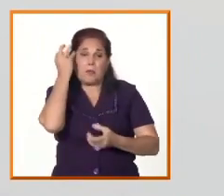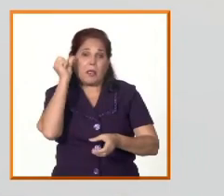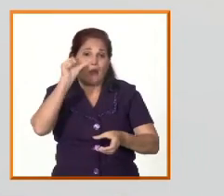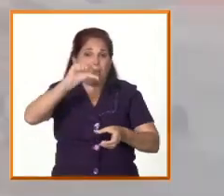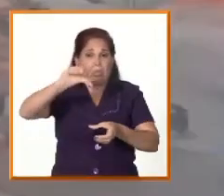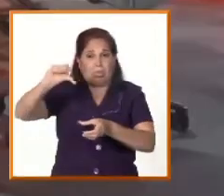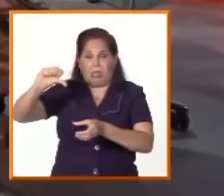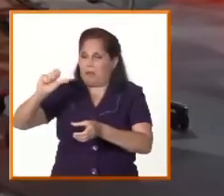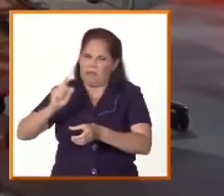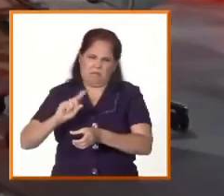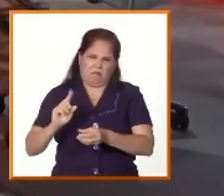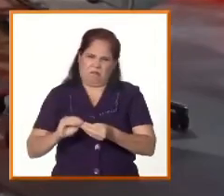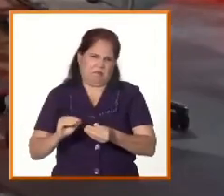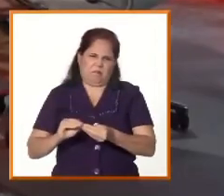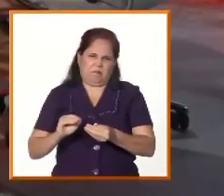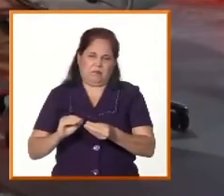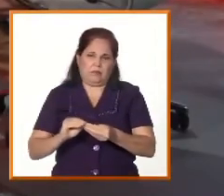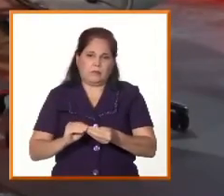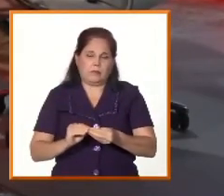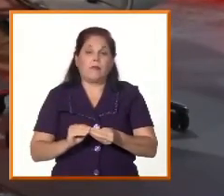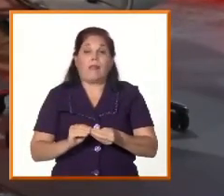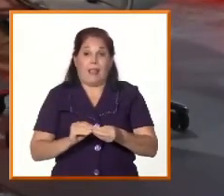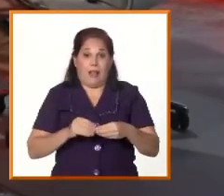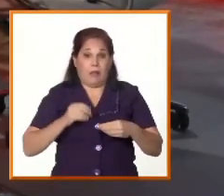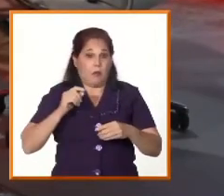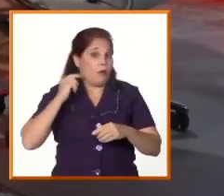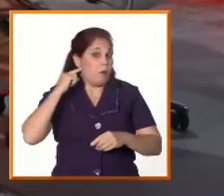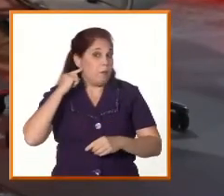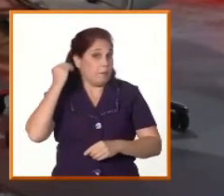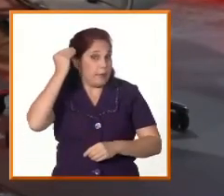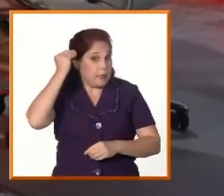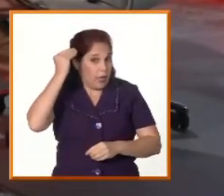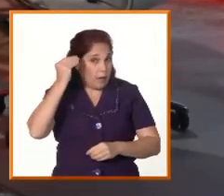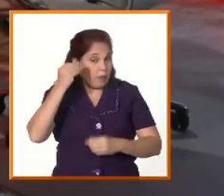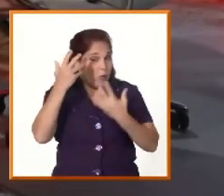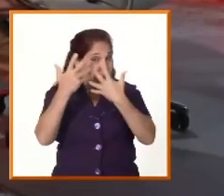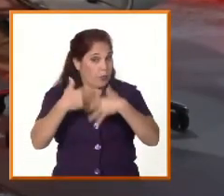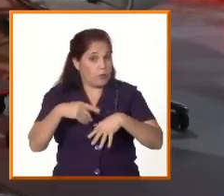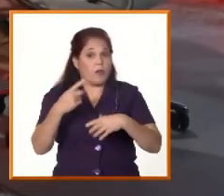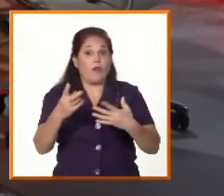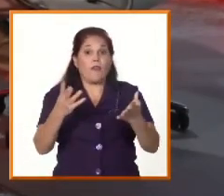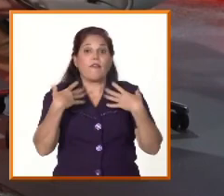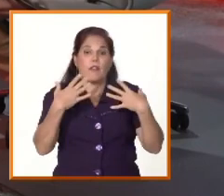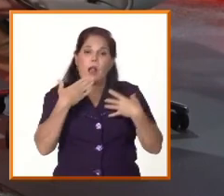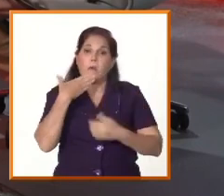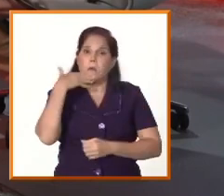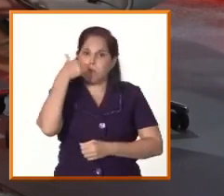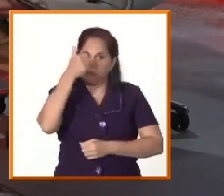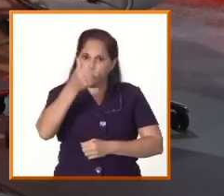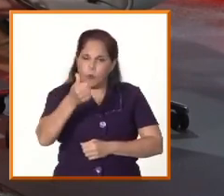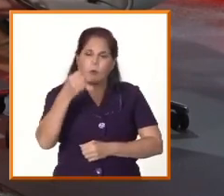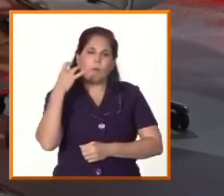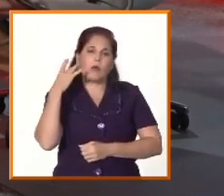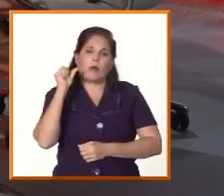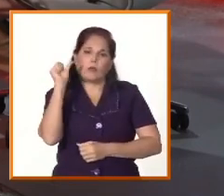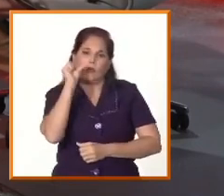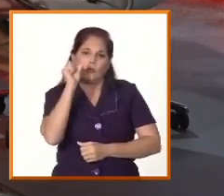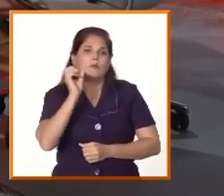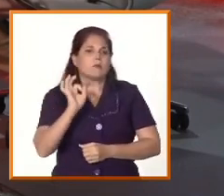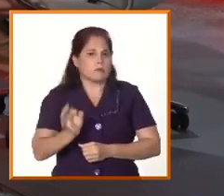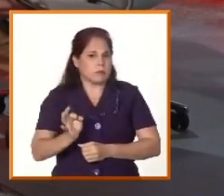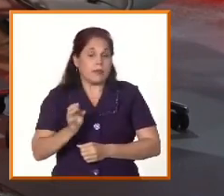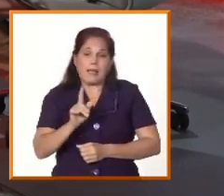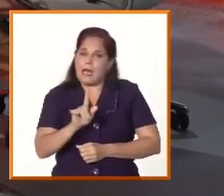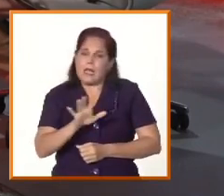y que las provisiones para el verano son buenas y hay un incremento en la producción sin duda de vida alcohólicas que